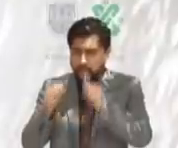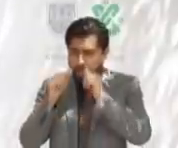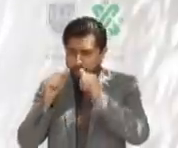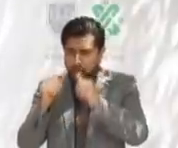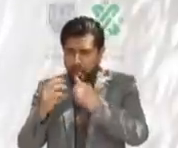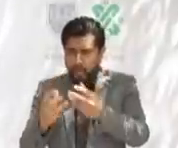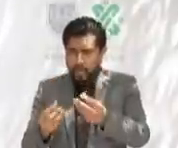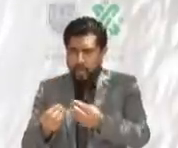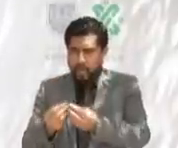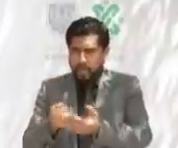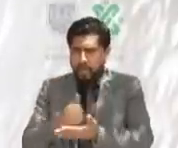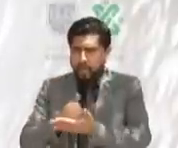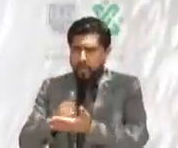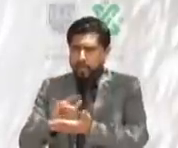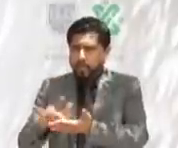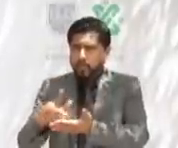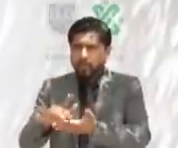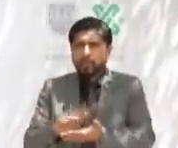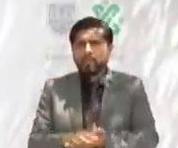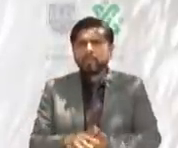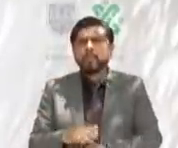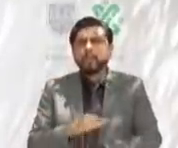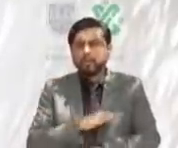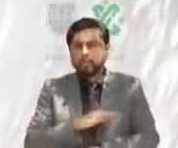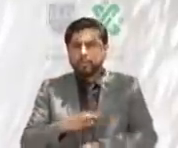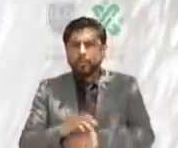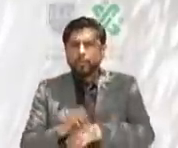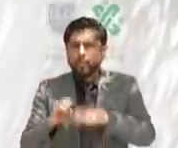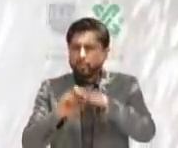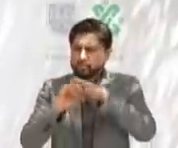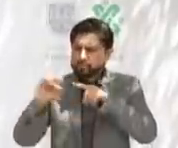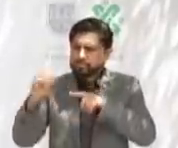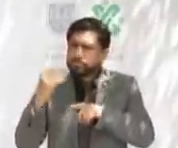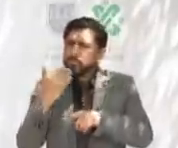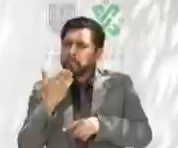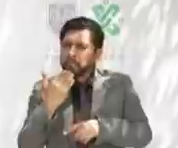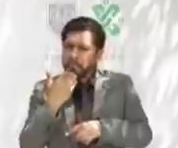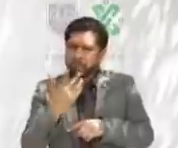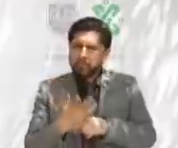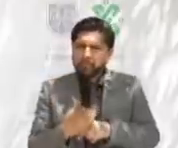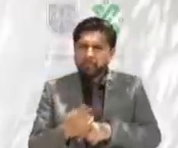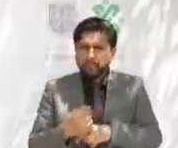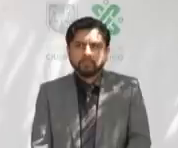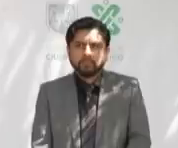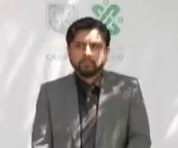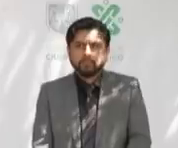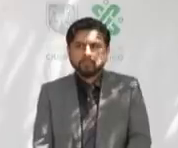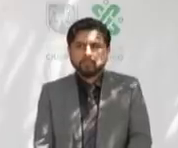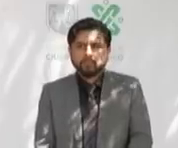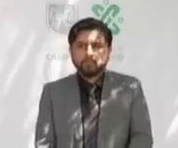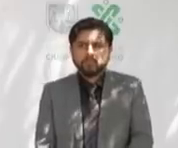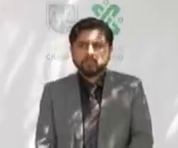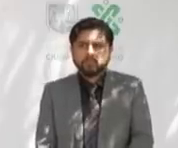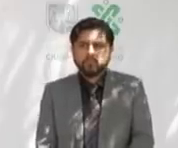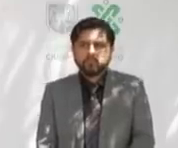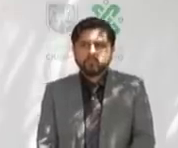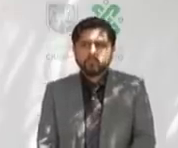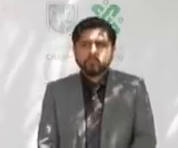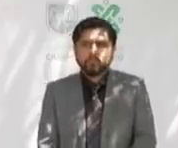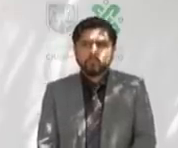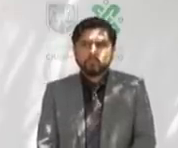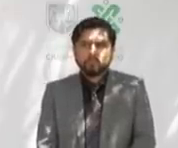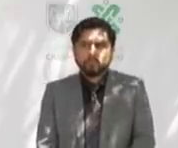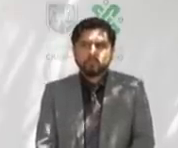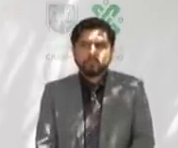necesariamente que el transporte de superficie siga operando, pero siga operando de una manera más adecuada. Pero además no